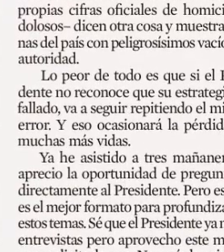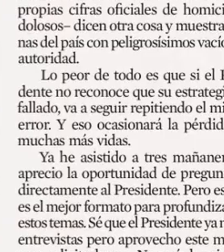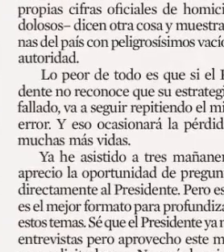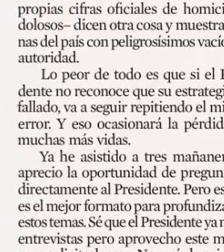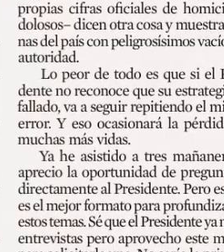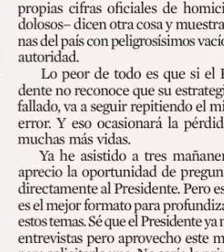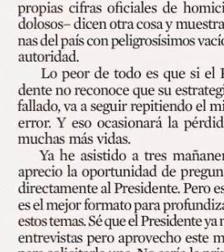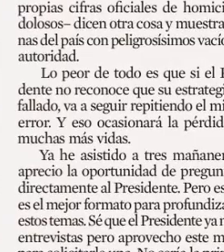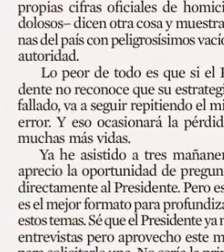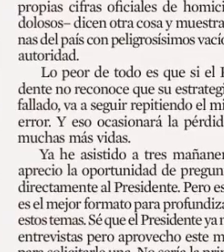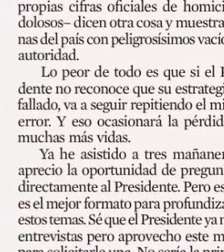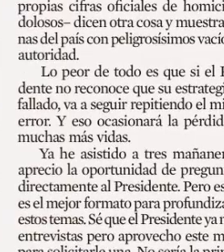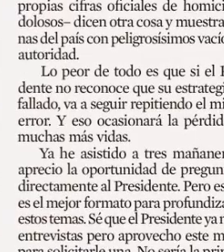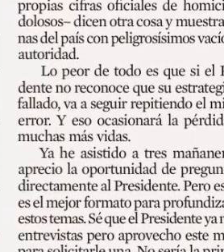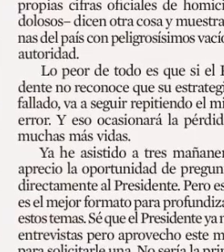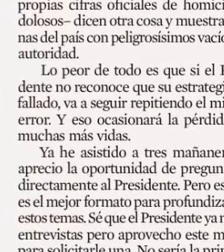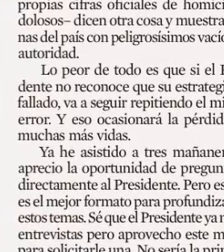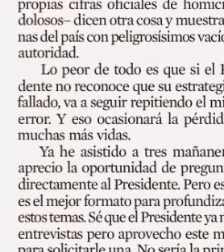se contabilizaron